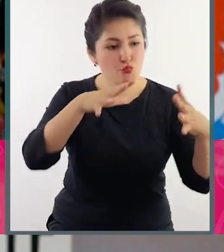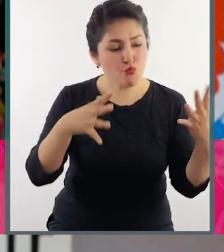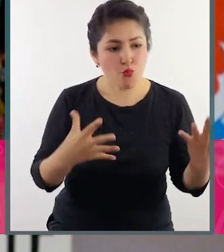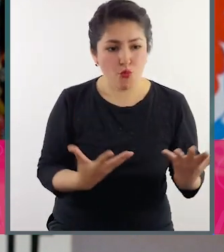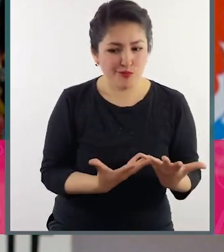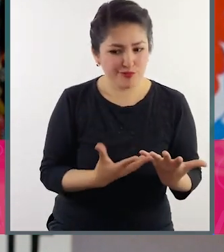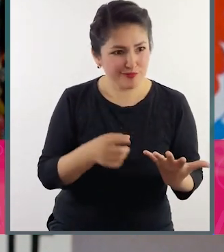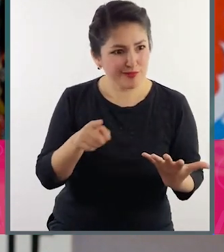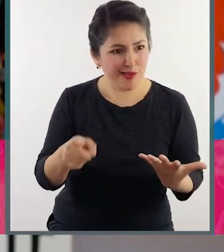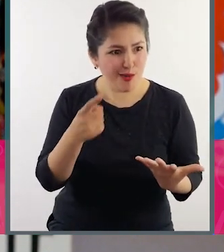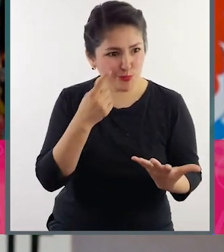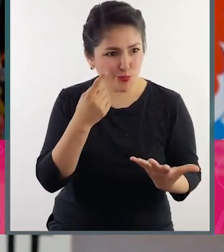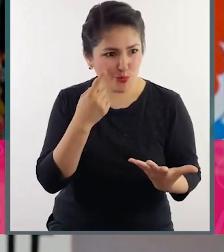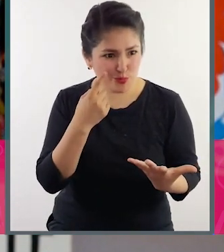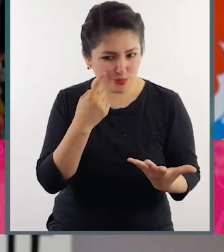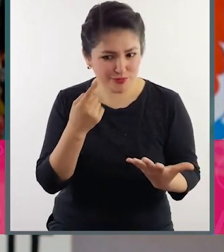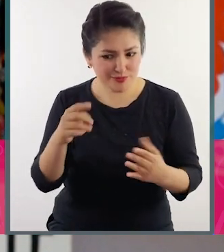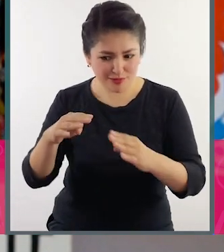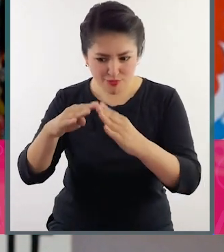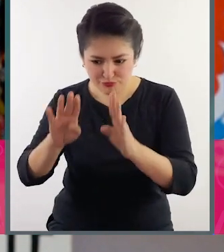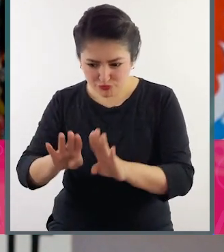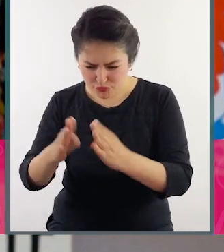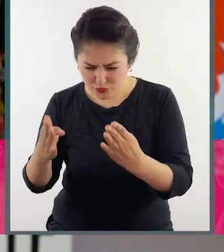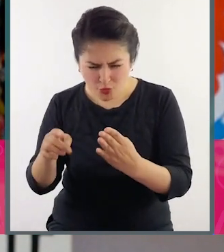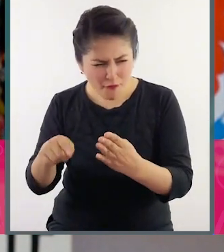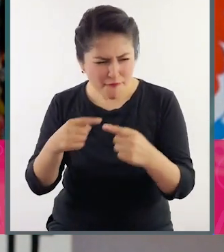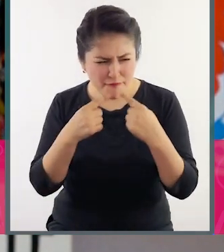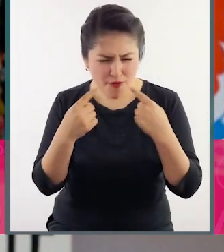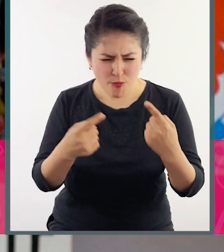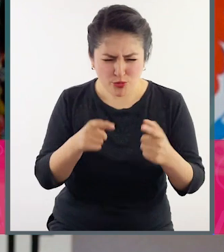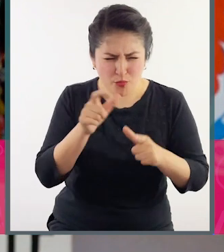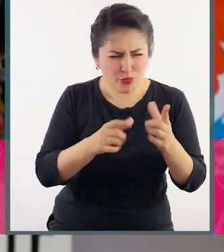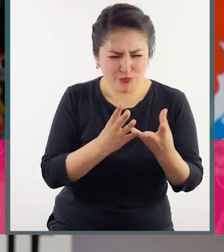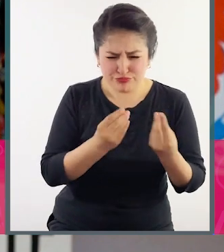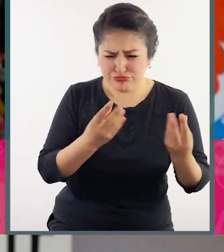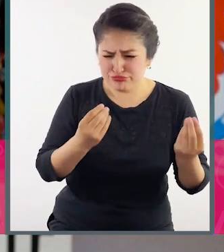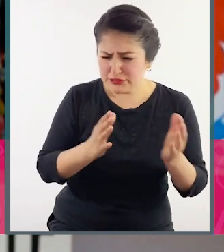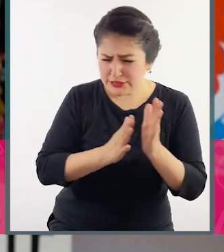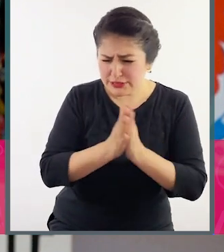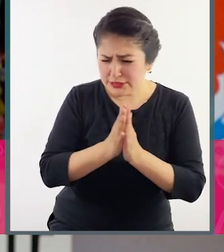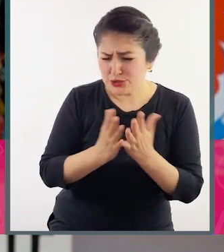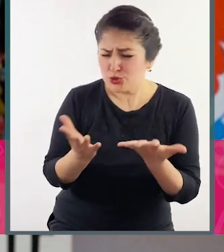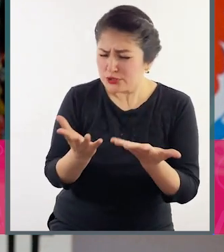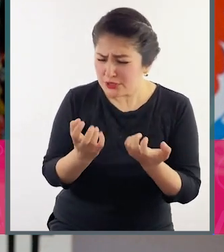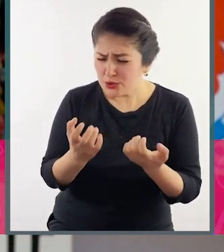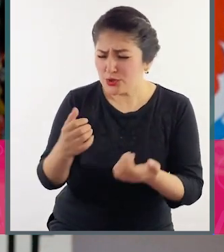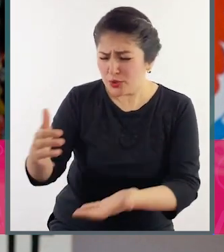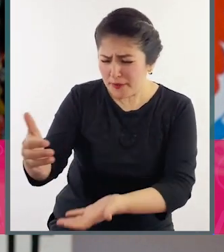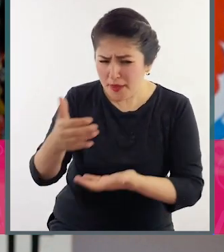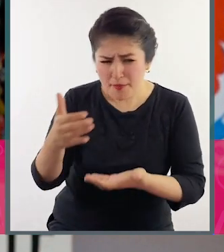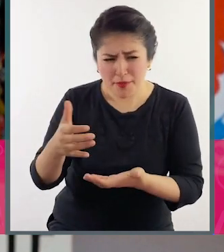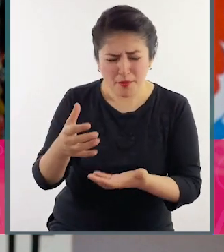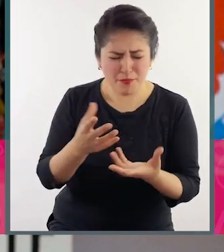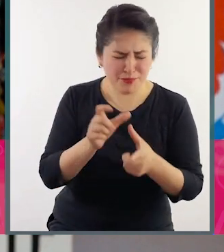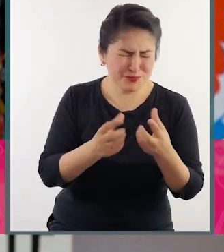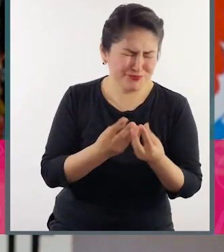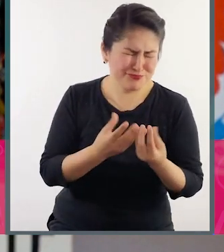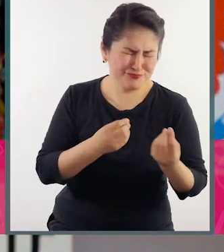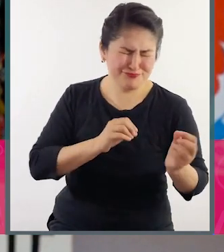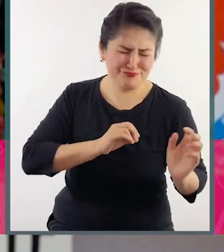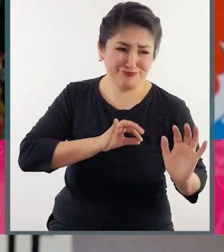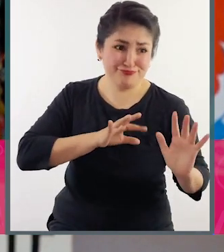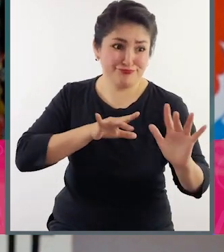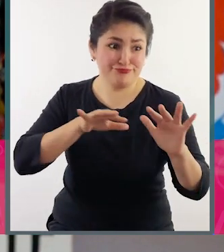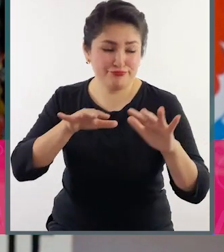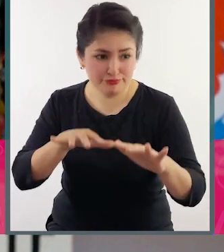ya mundial, y el interés de adquirir, conocerlo de las personas es muy fuerte.